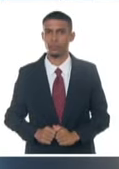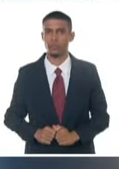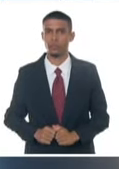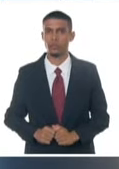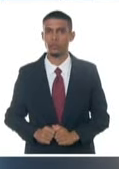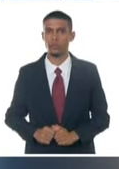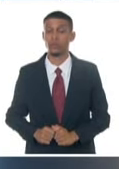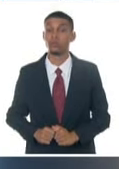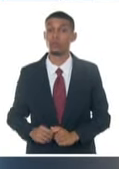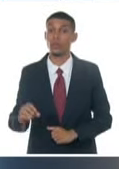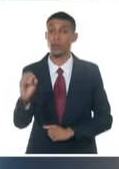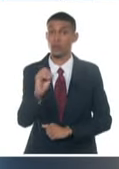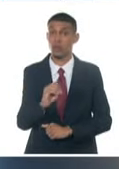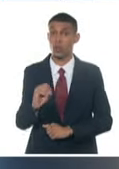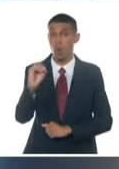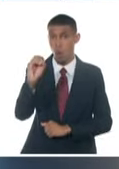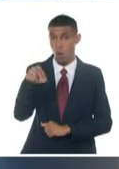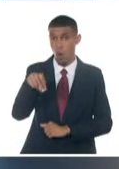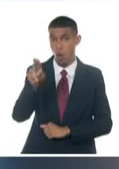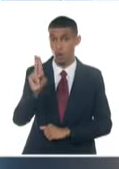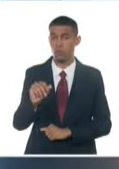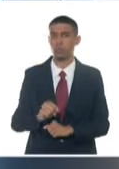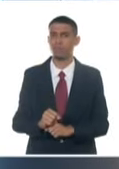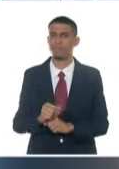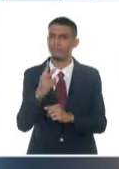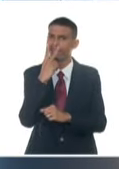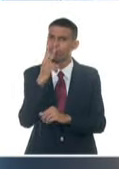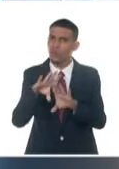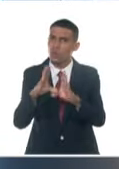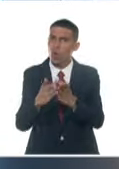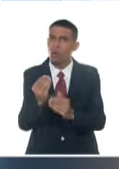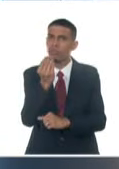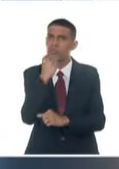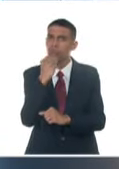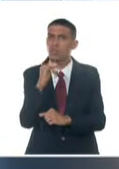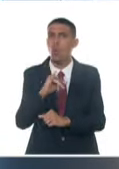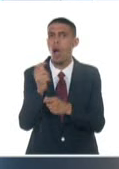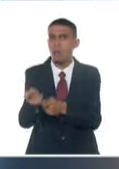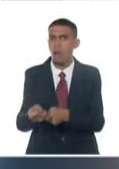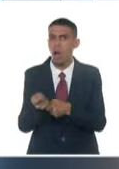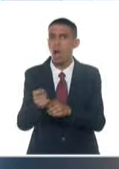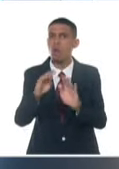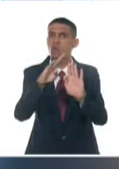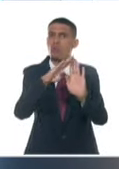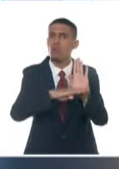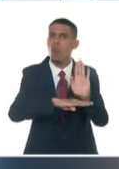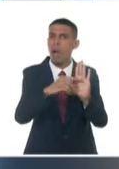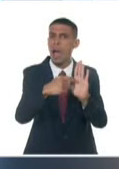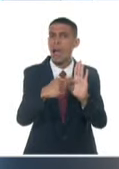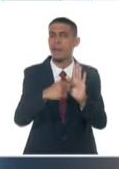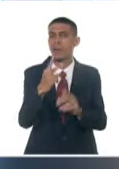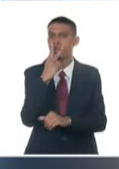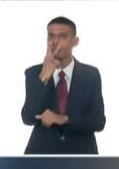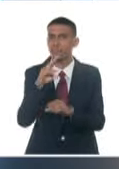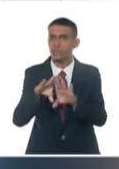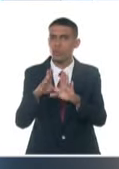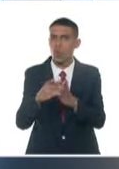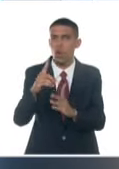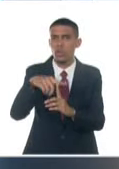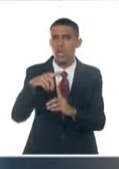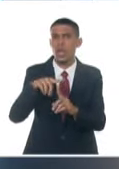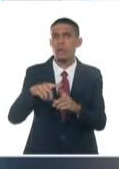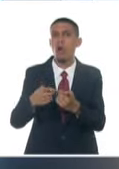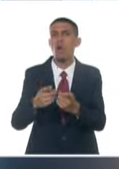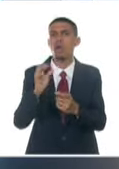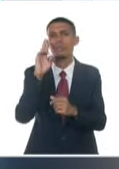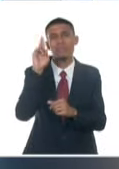La Organización de las Naciones Unidas para la Alimentación y la Agricultura finalizó un programa de asistencia técnica en Cuba frente a la COVID-19. Así